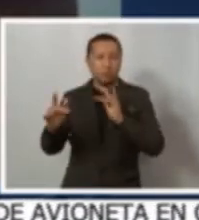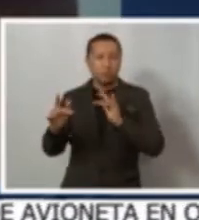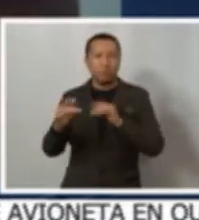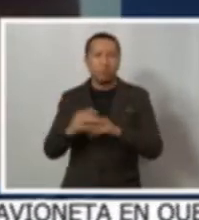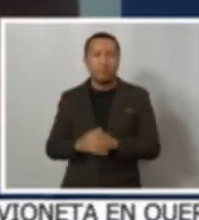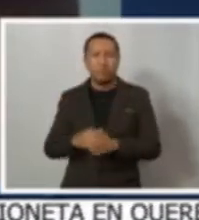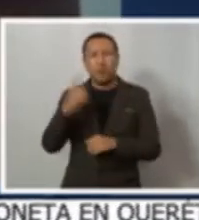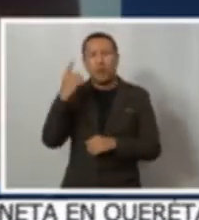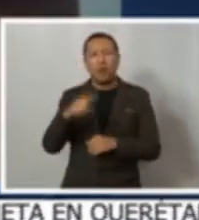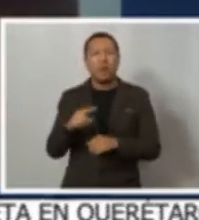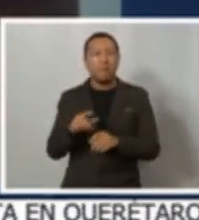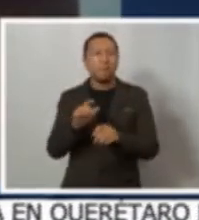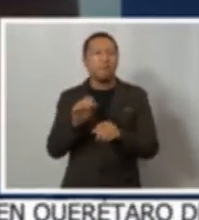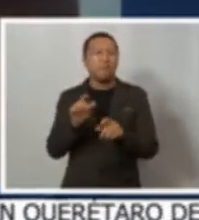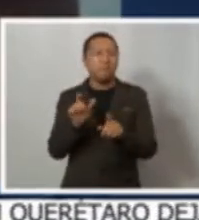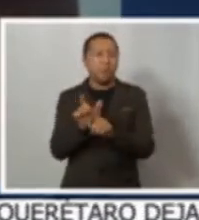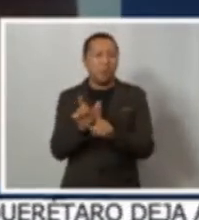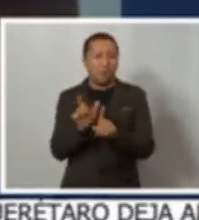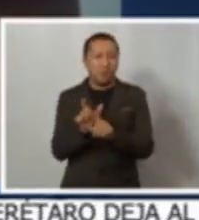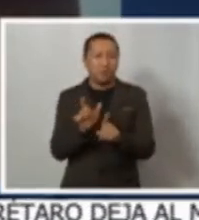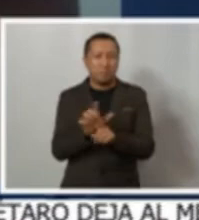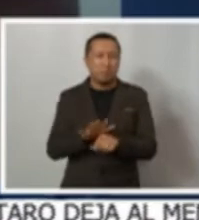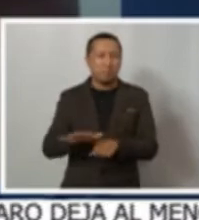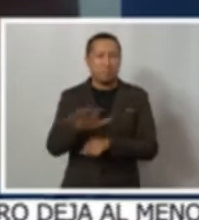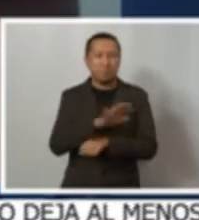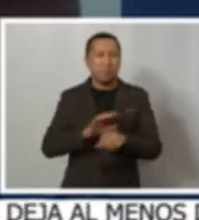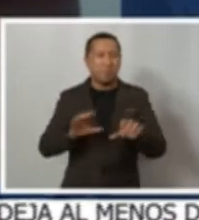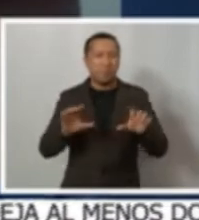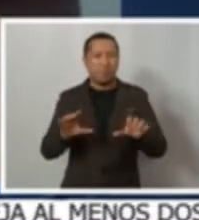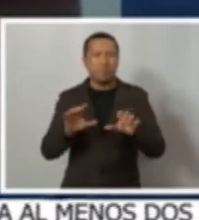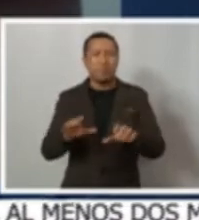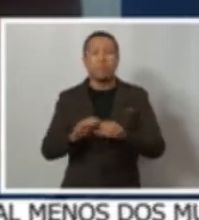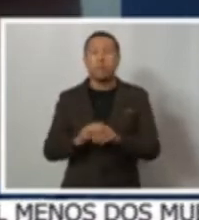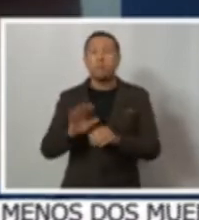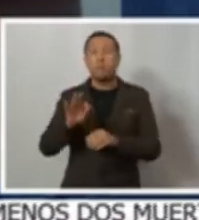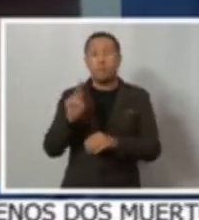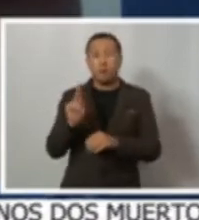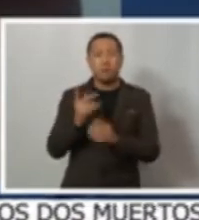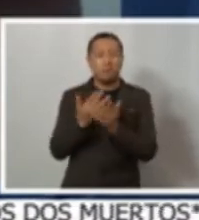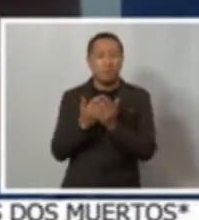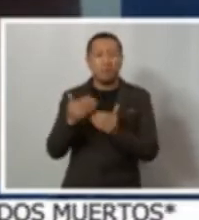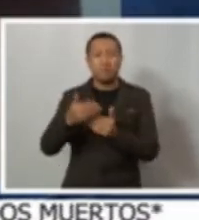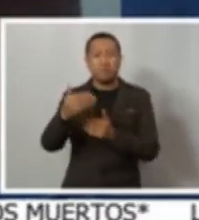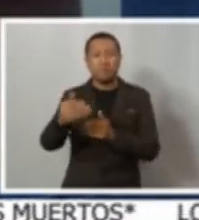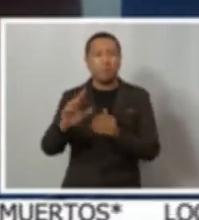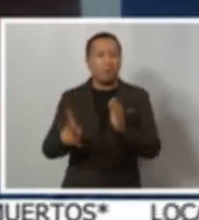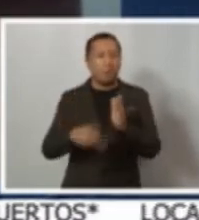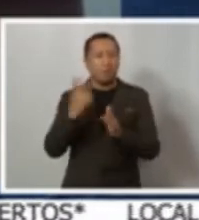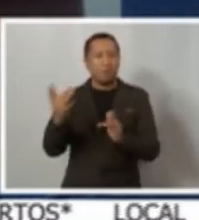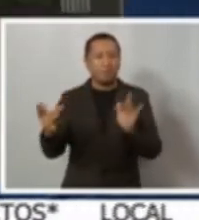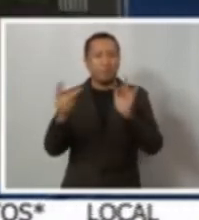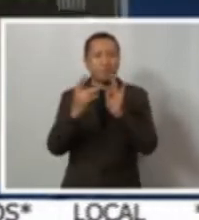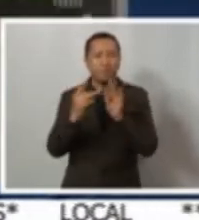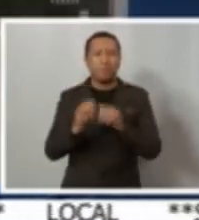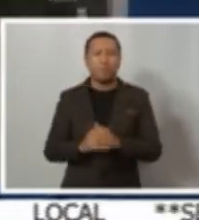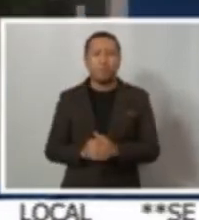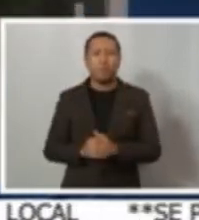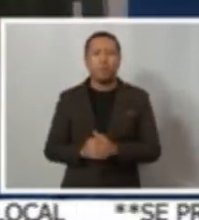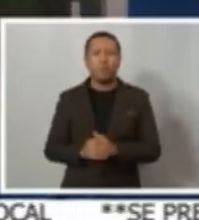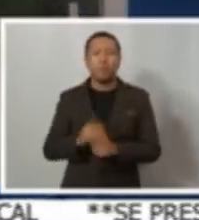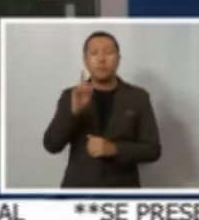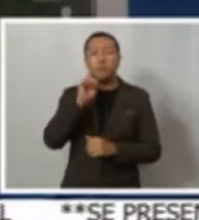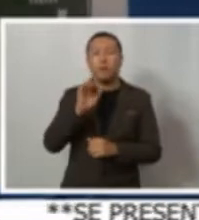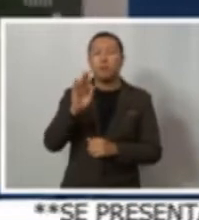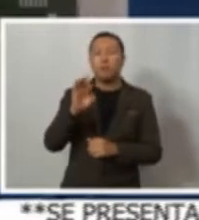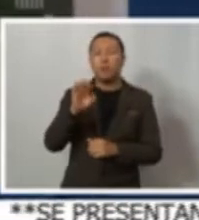hidrometeorológico de las costas de Quintana Roo en el restablecimiento de la energía eléctrica. Felipa Ramírez, buen día. Gracias, doña Felipa, un